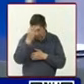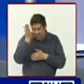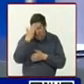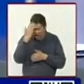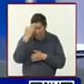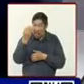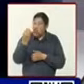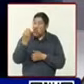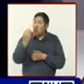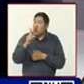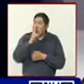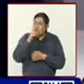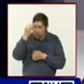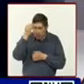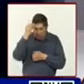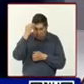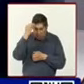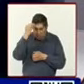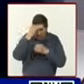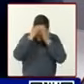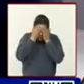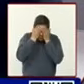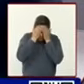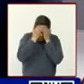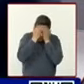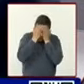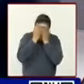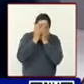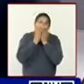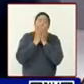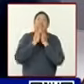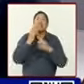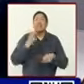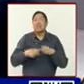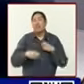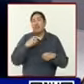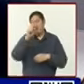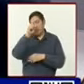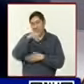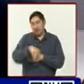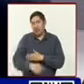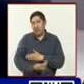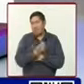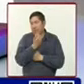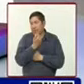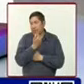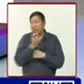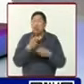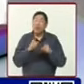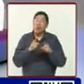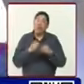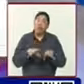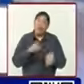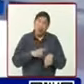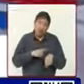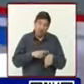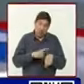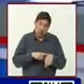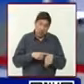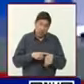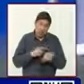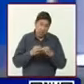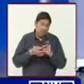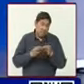estrés. Que está girando, girando, girando y estás tratando de solucionar tus problemas en una noche cuando estás perdiendo tiempo valioso